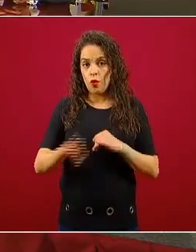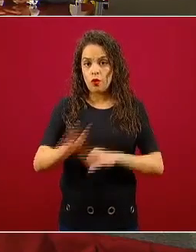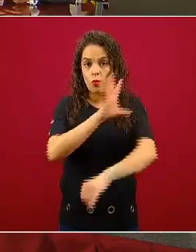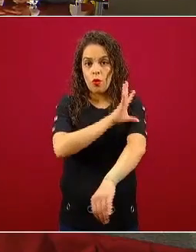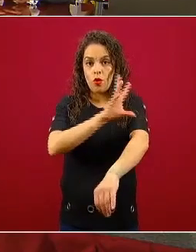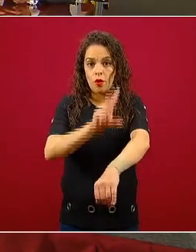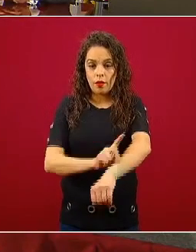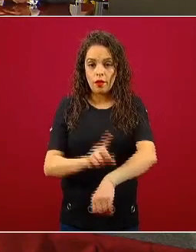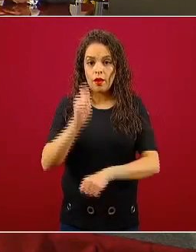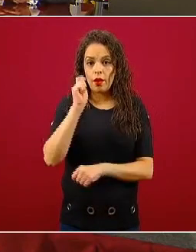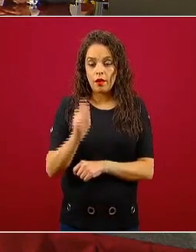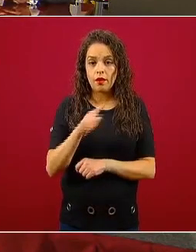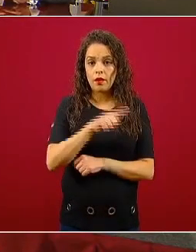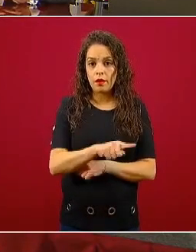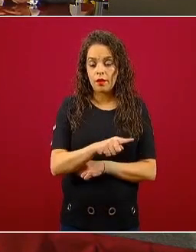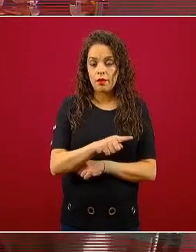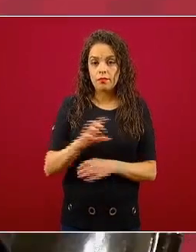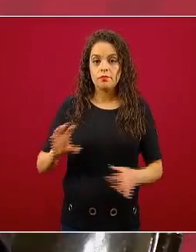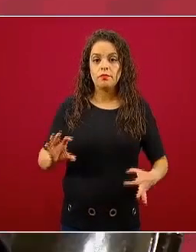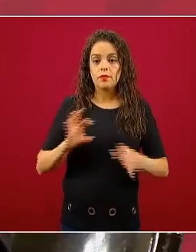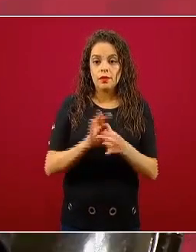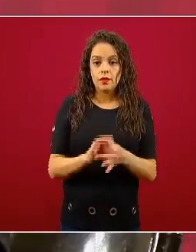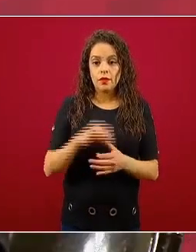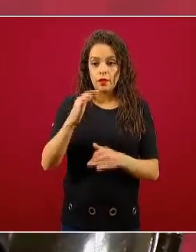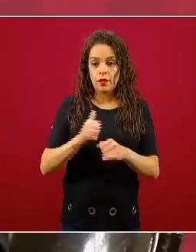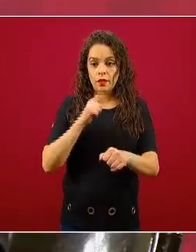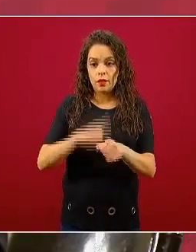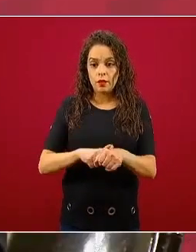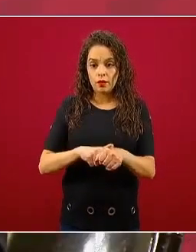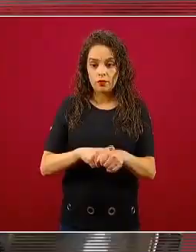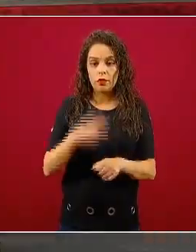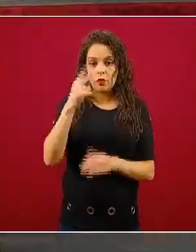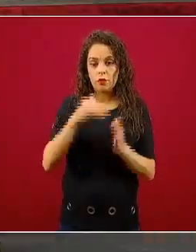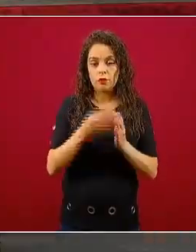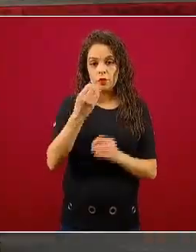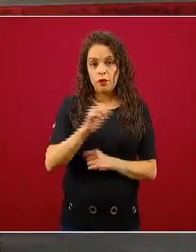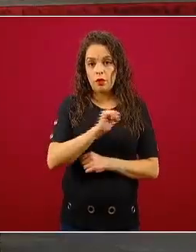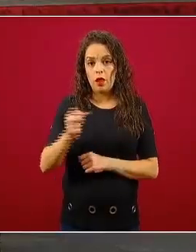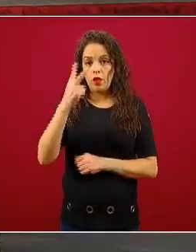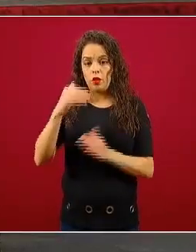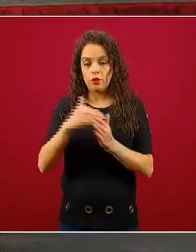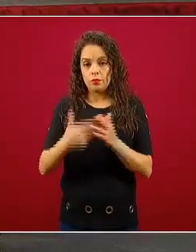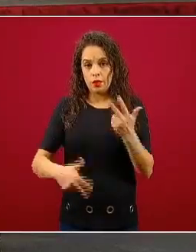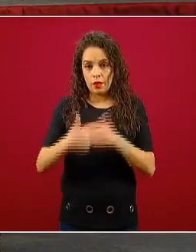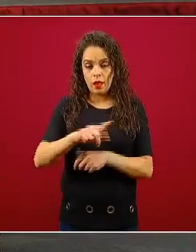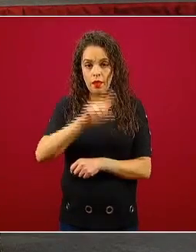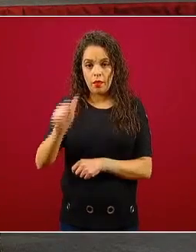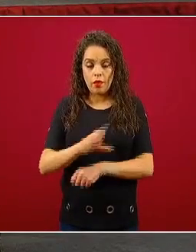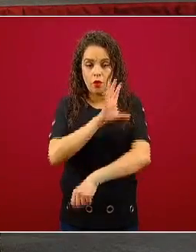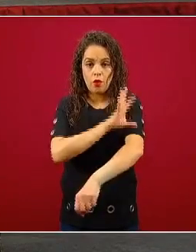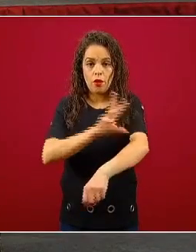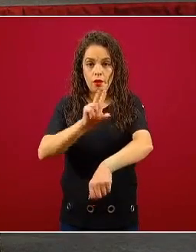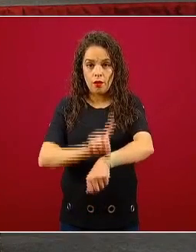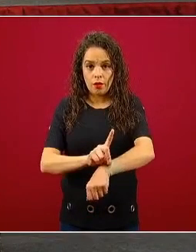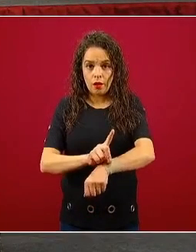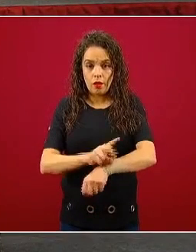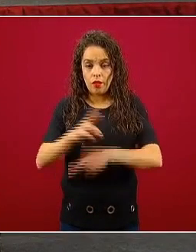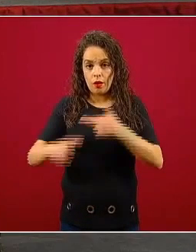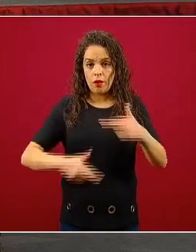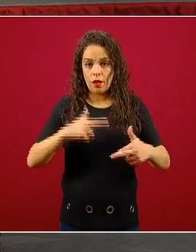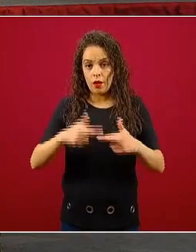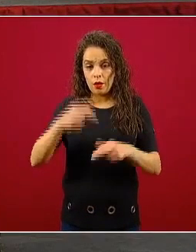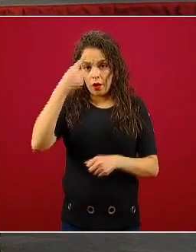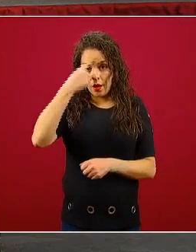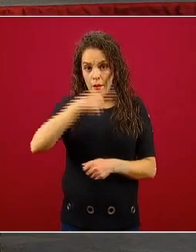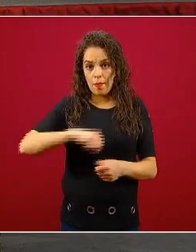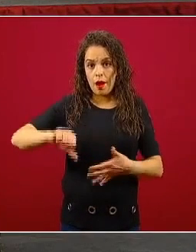Red Internacional de Trabajadoras del Hogar 2009-2013, después coordinadora regional para América Latina